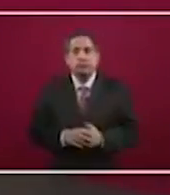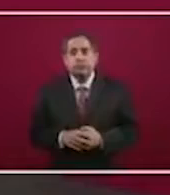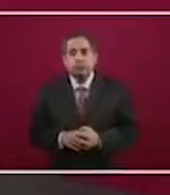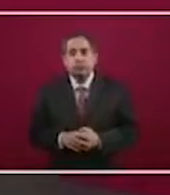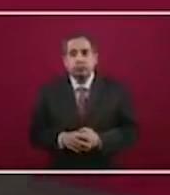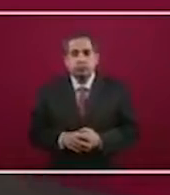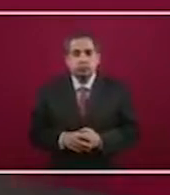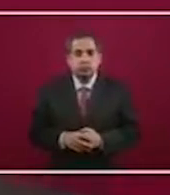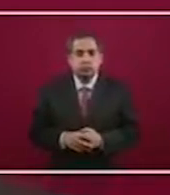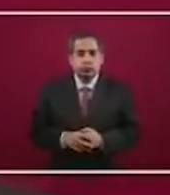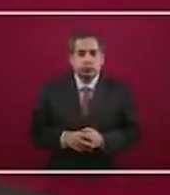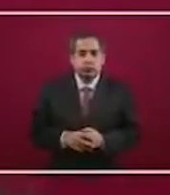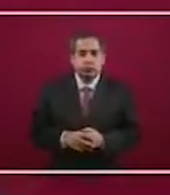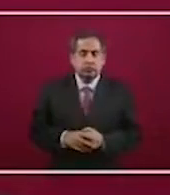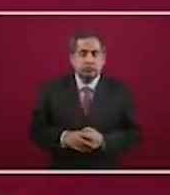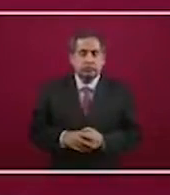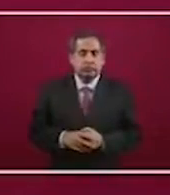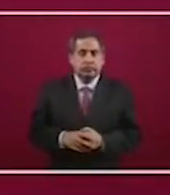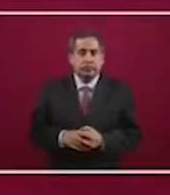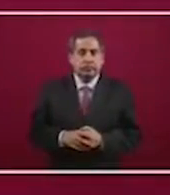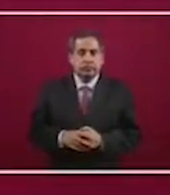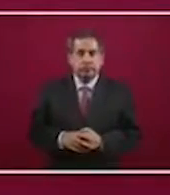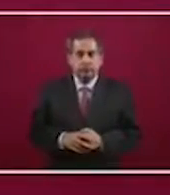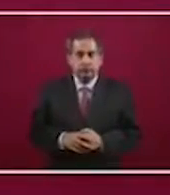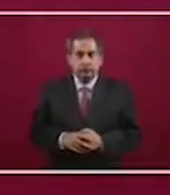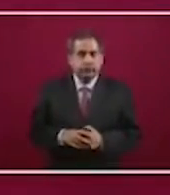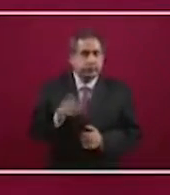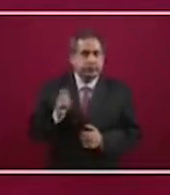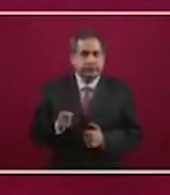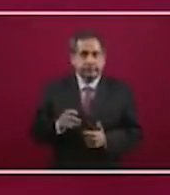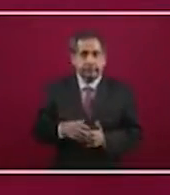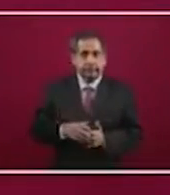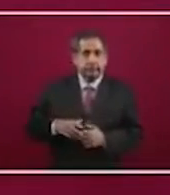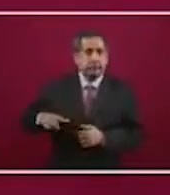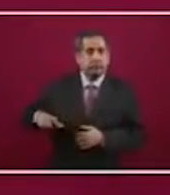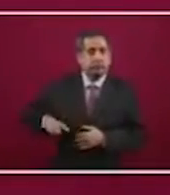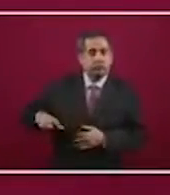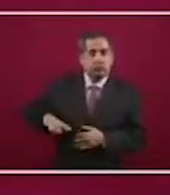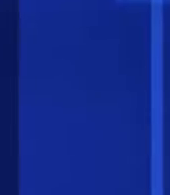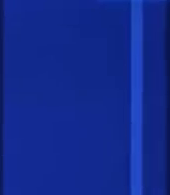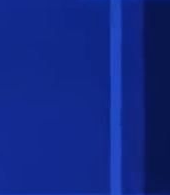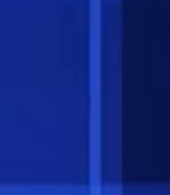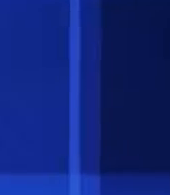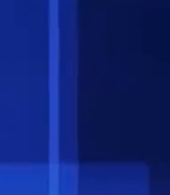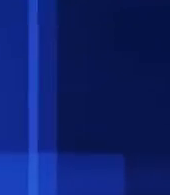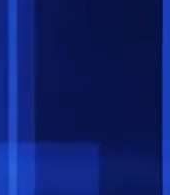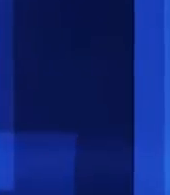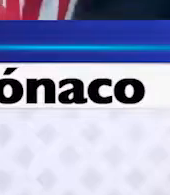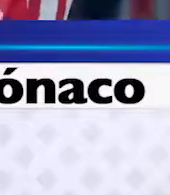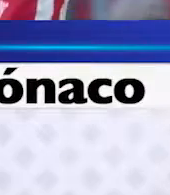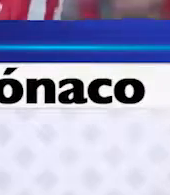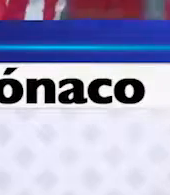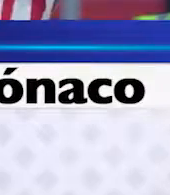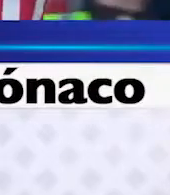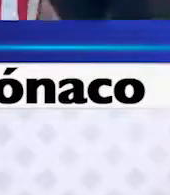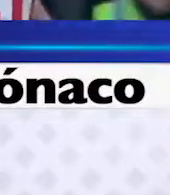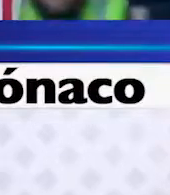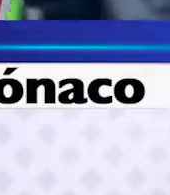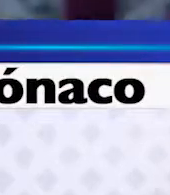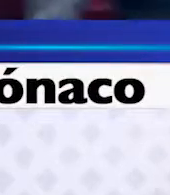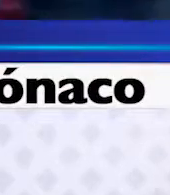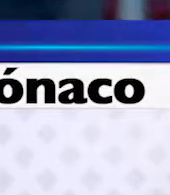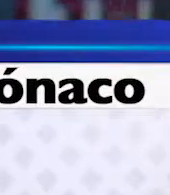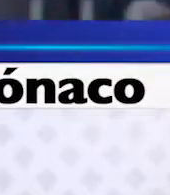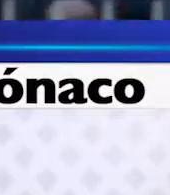de acuerdo con el procedimiento informó luís everardo en los deportes